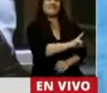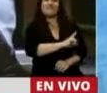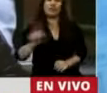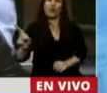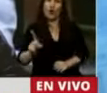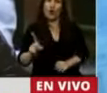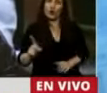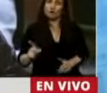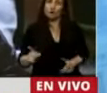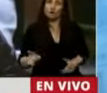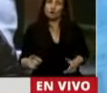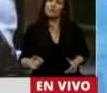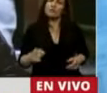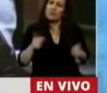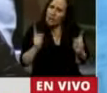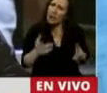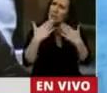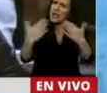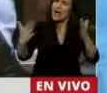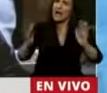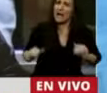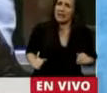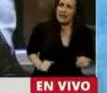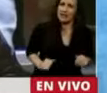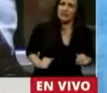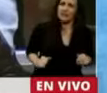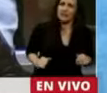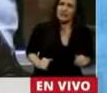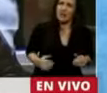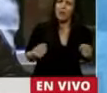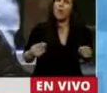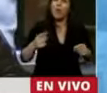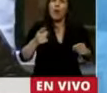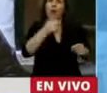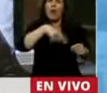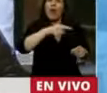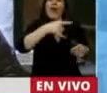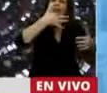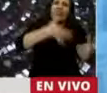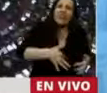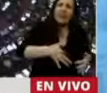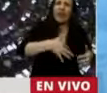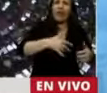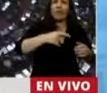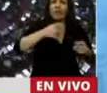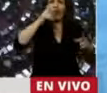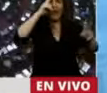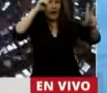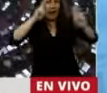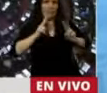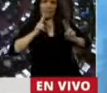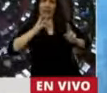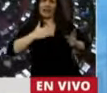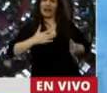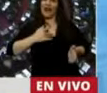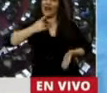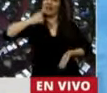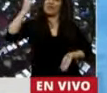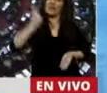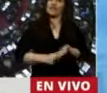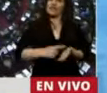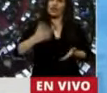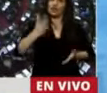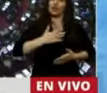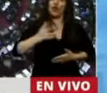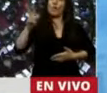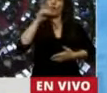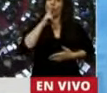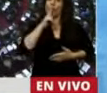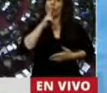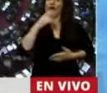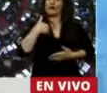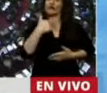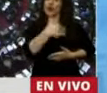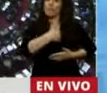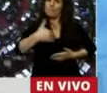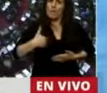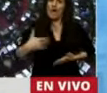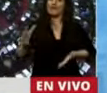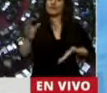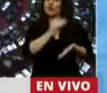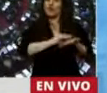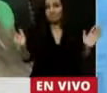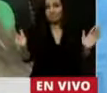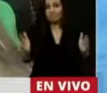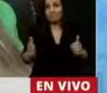agradecimiento por comprender y respetar mi decisión como mujer, como mamá y como